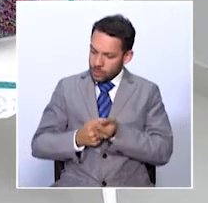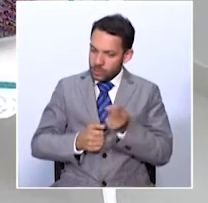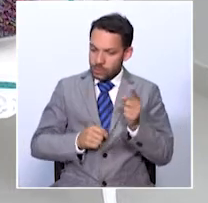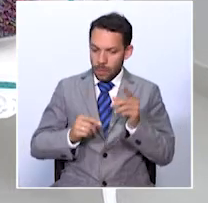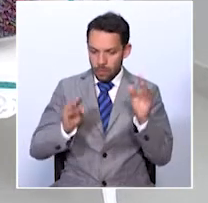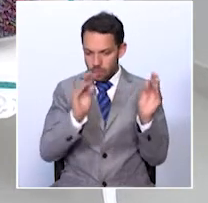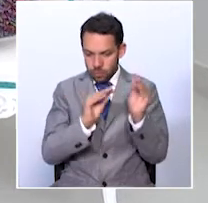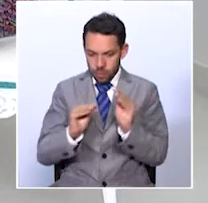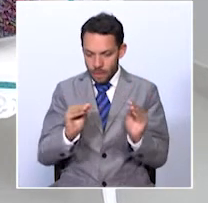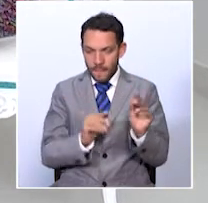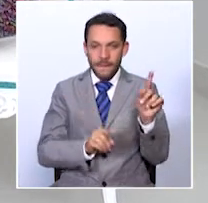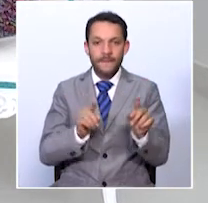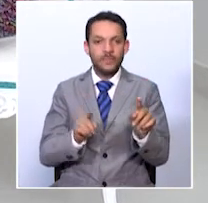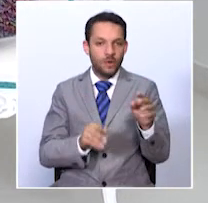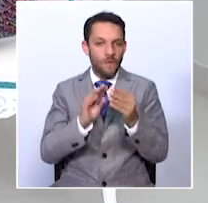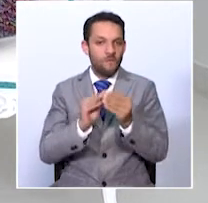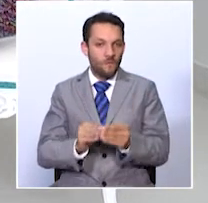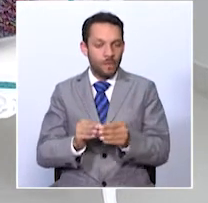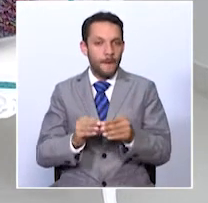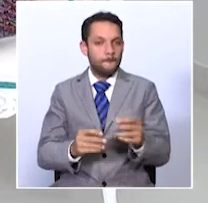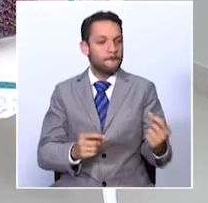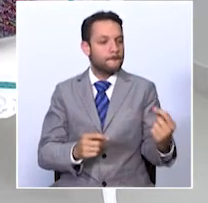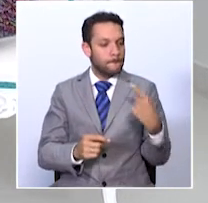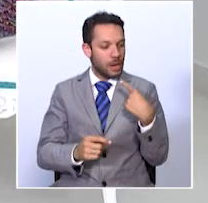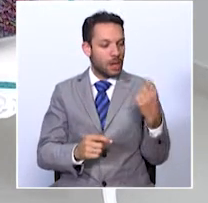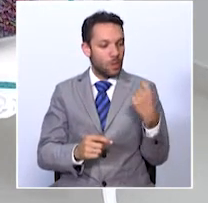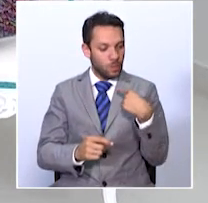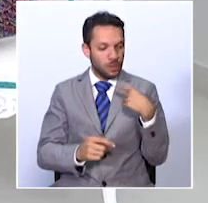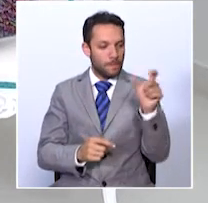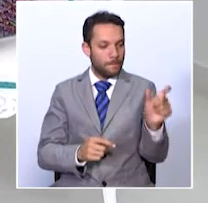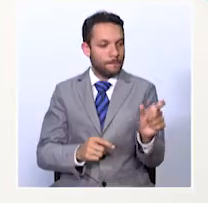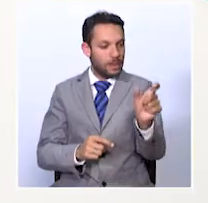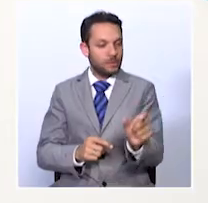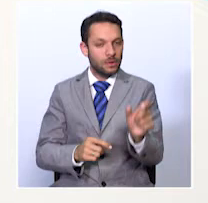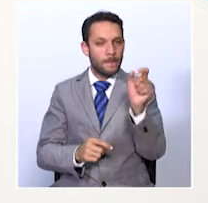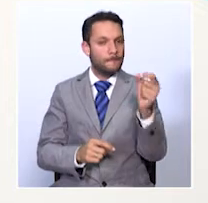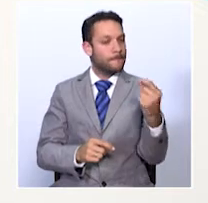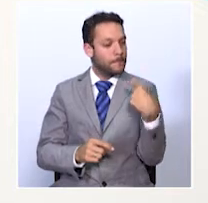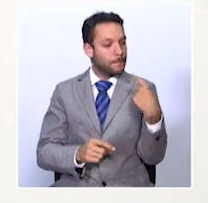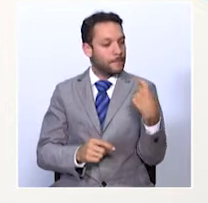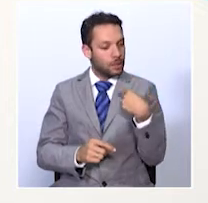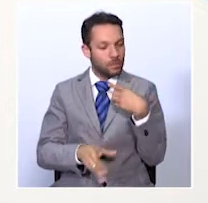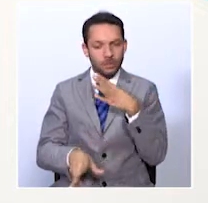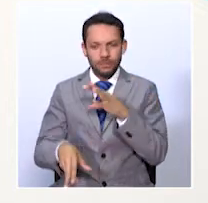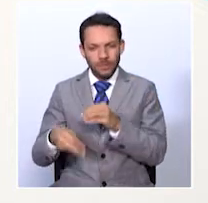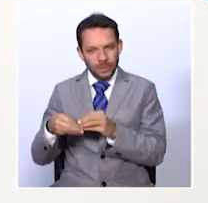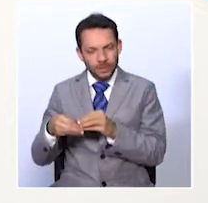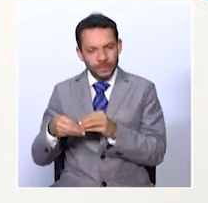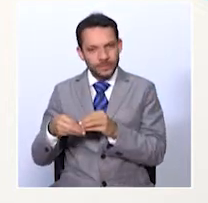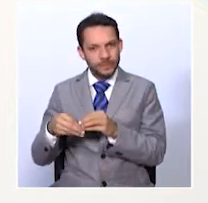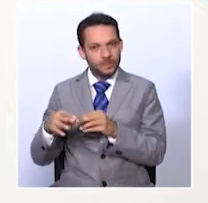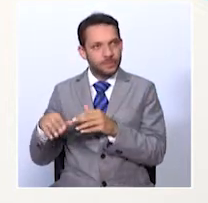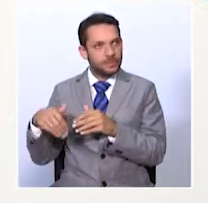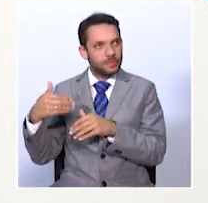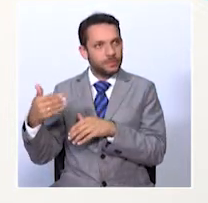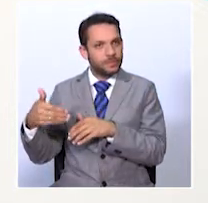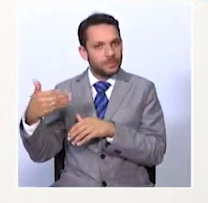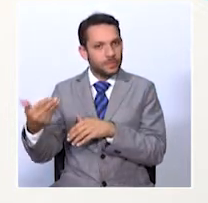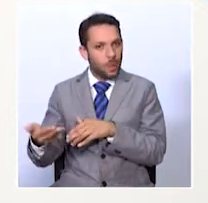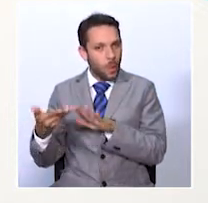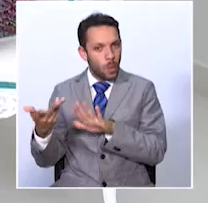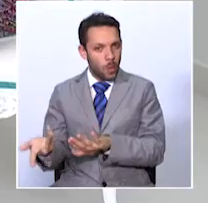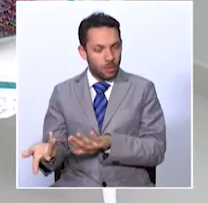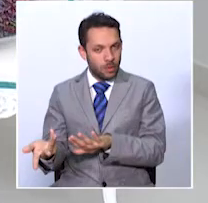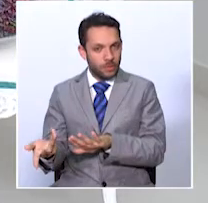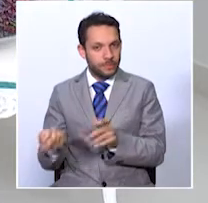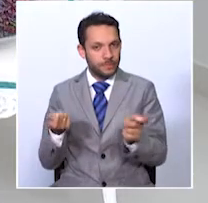preguntas que los pacientes hacen en la consulta general. Por ejemplo, además de esos, de evitar o modular ese